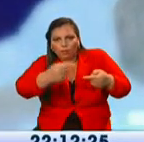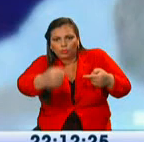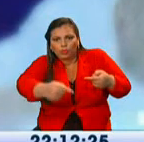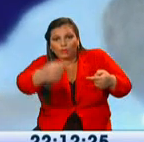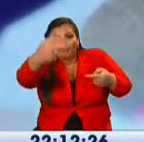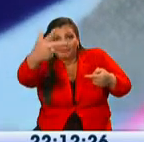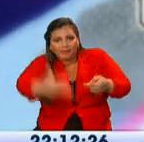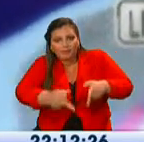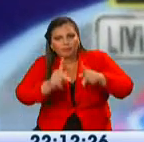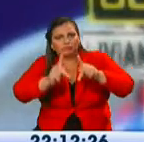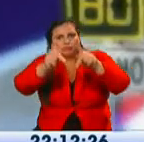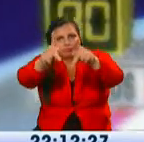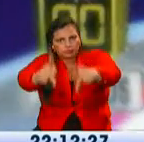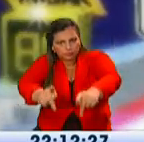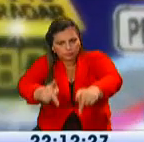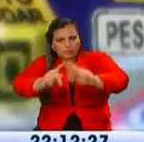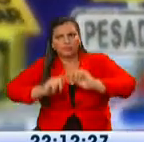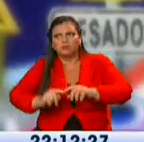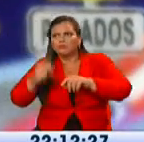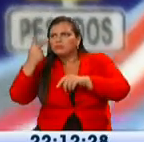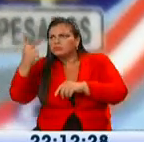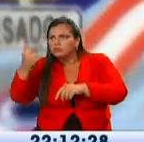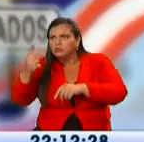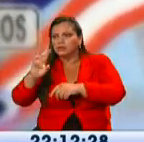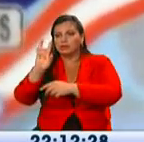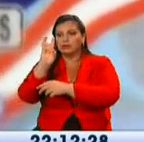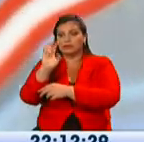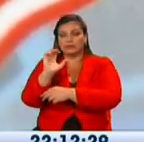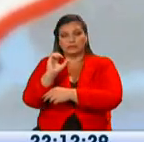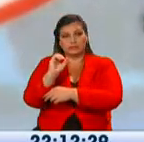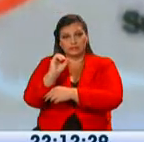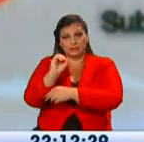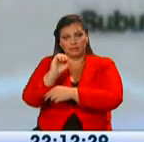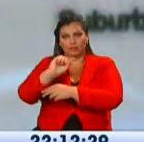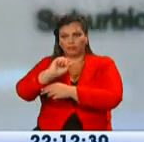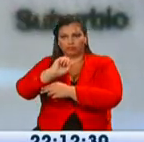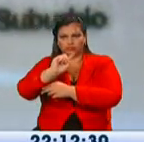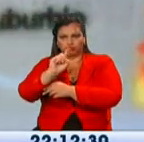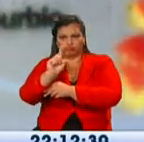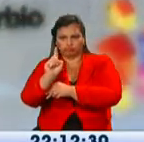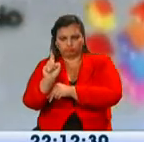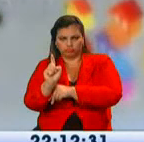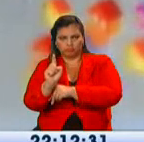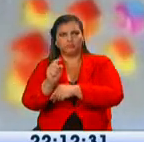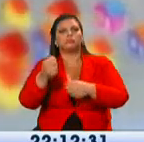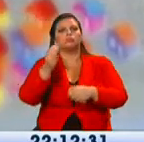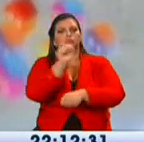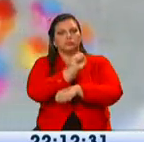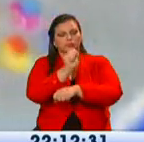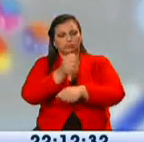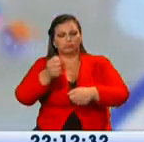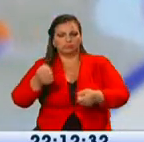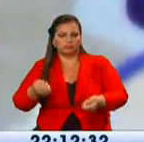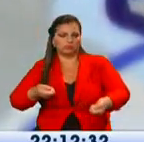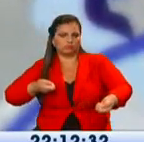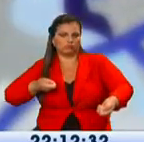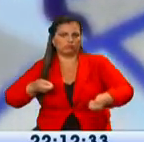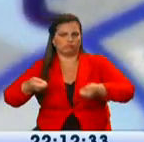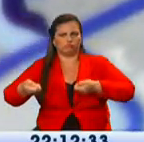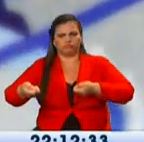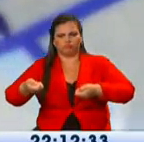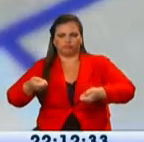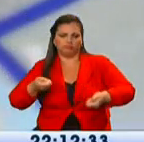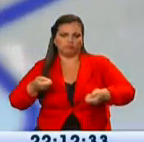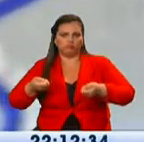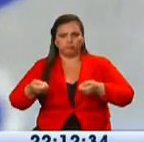60 pesados. El sector del tercer puente hasta el sector del GOE tiene 90